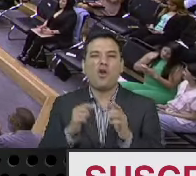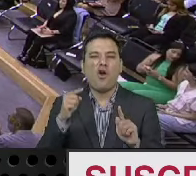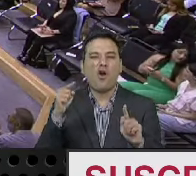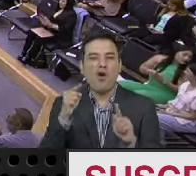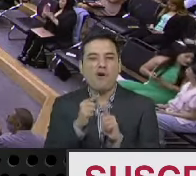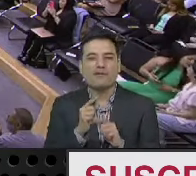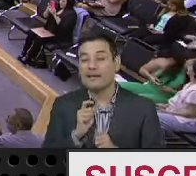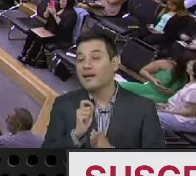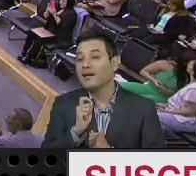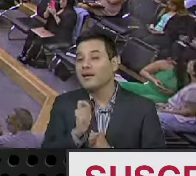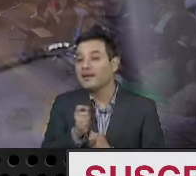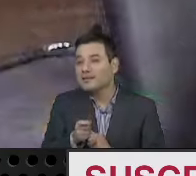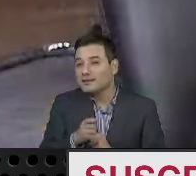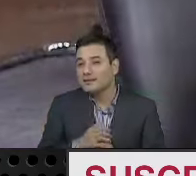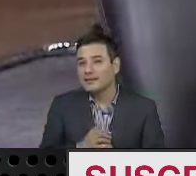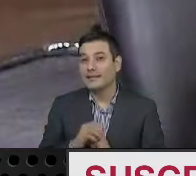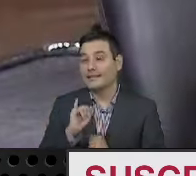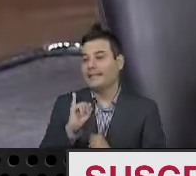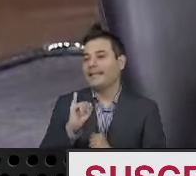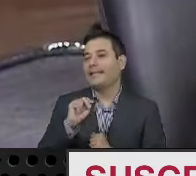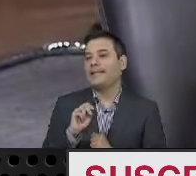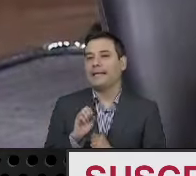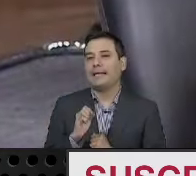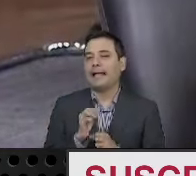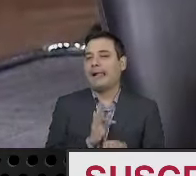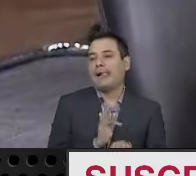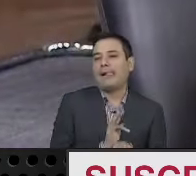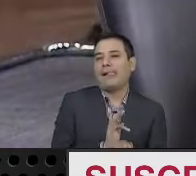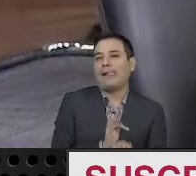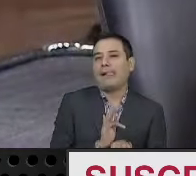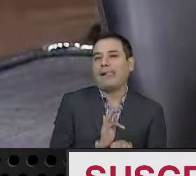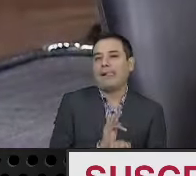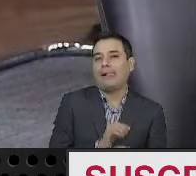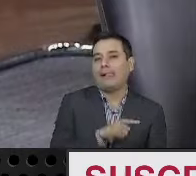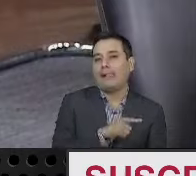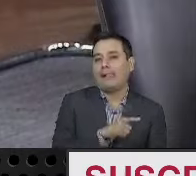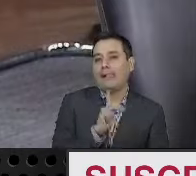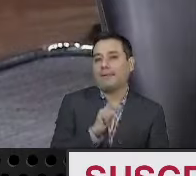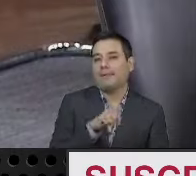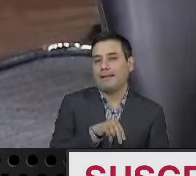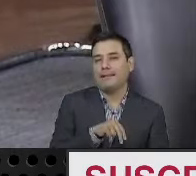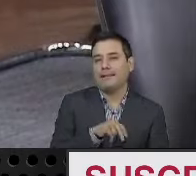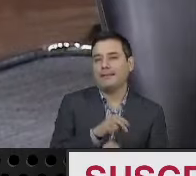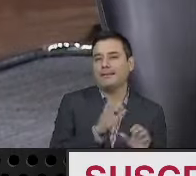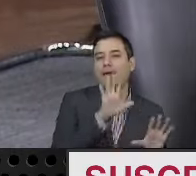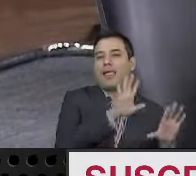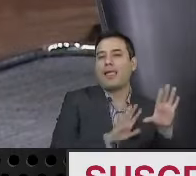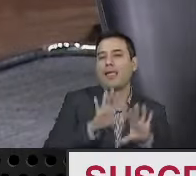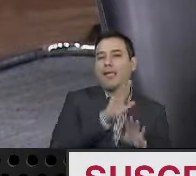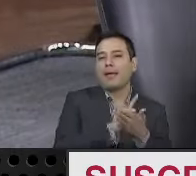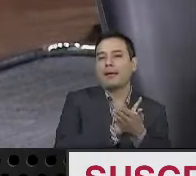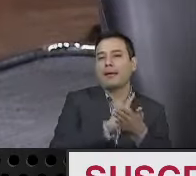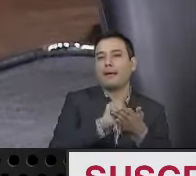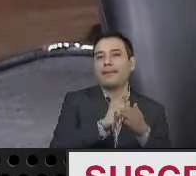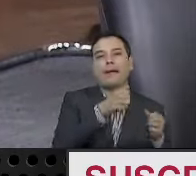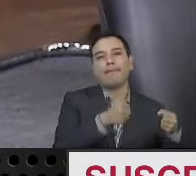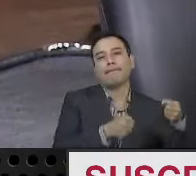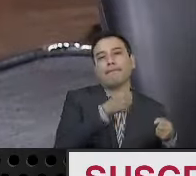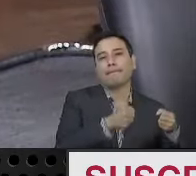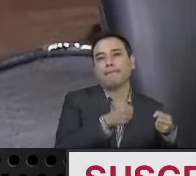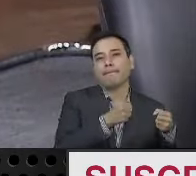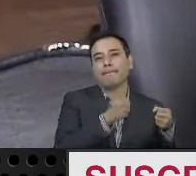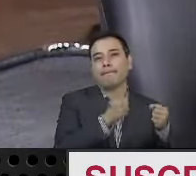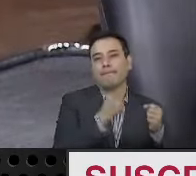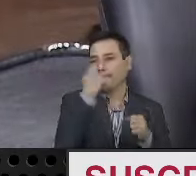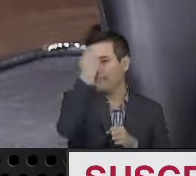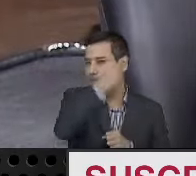es que el INE le lave la cara ellos quieren enterrar la vergüenza de haber abandonado a los más necesitados